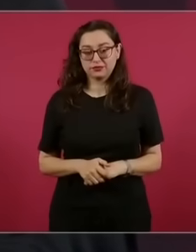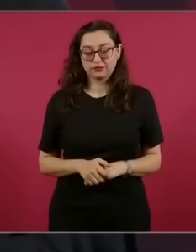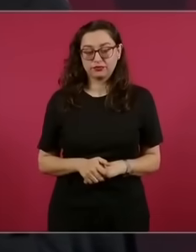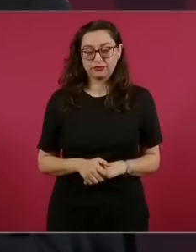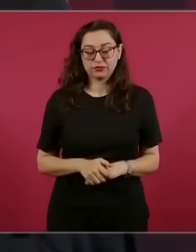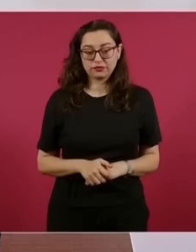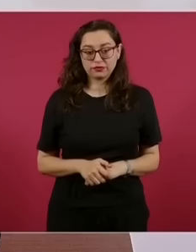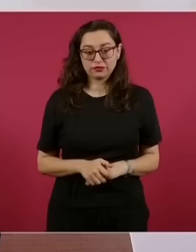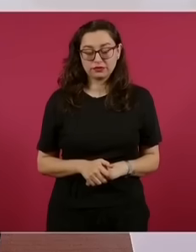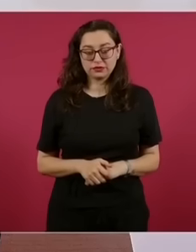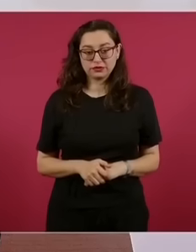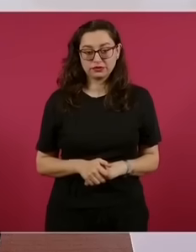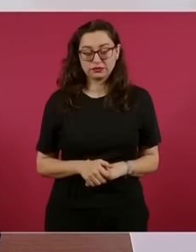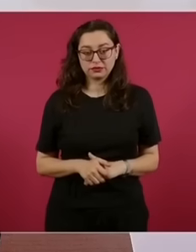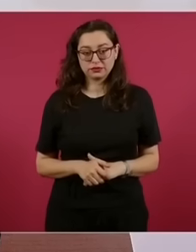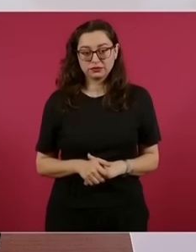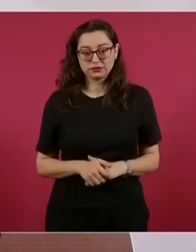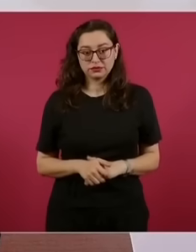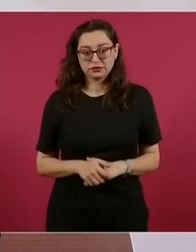porque